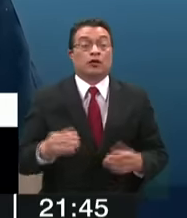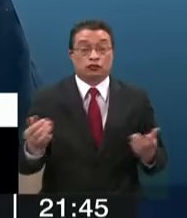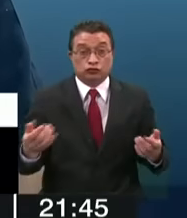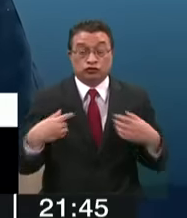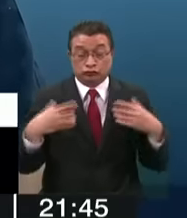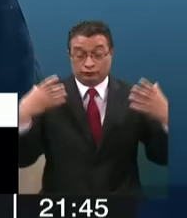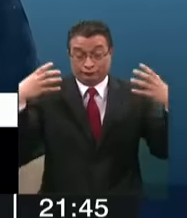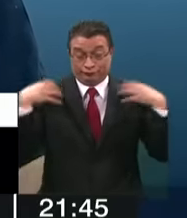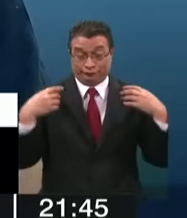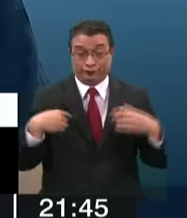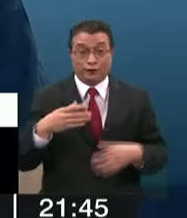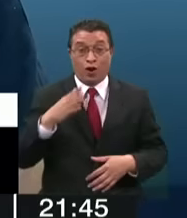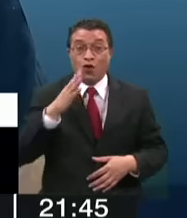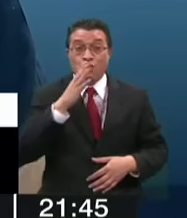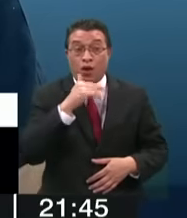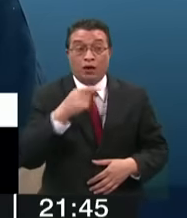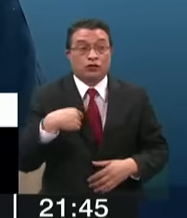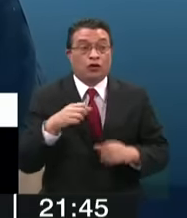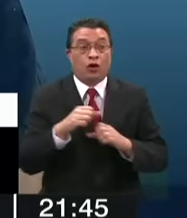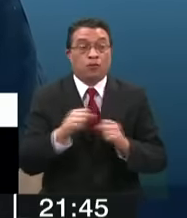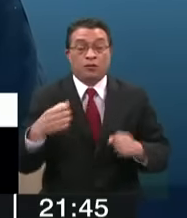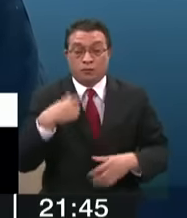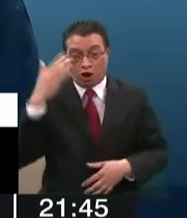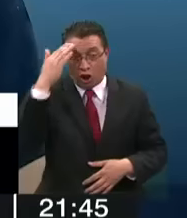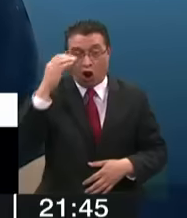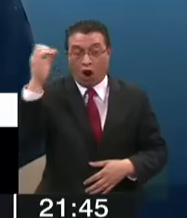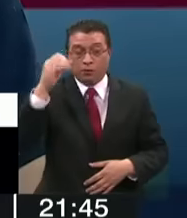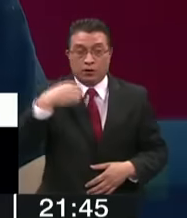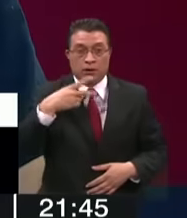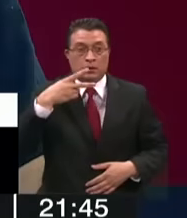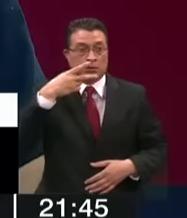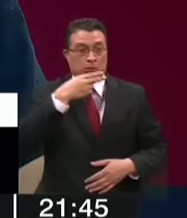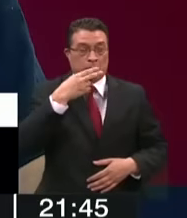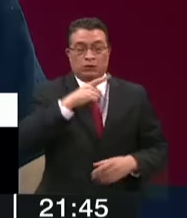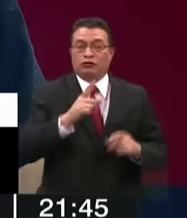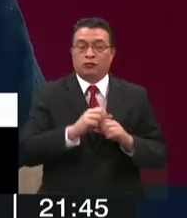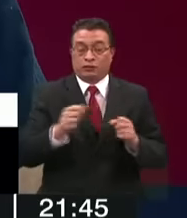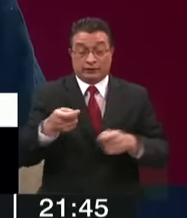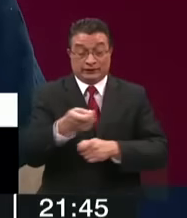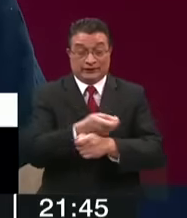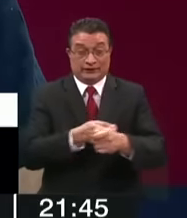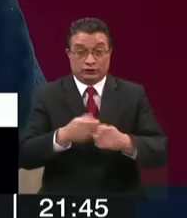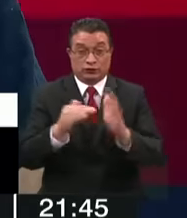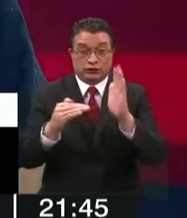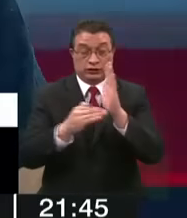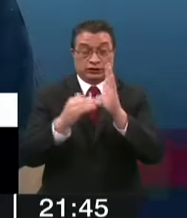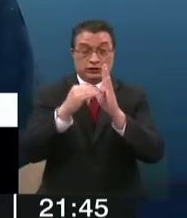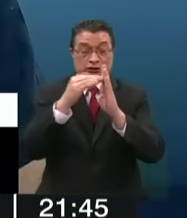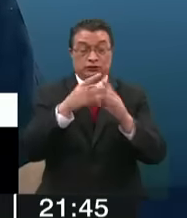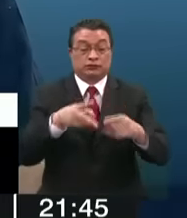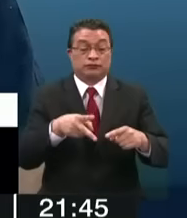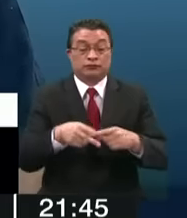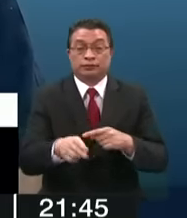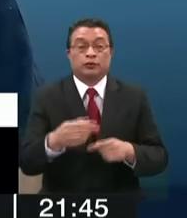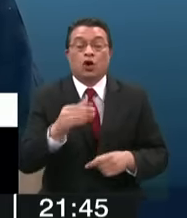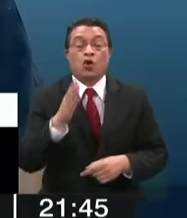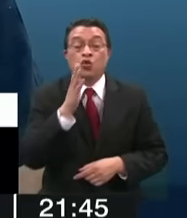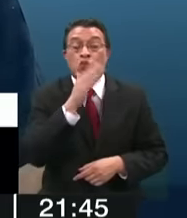de responsabilidad, no estoy restringido en mis opiniones. El crecimiento económico en Chile está empantanado porque no hay